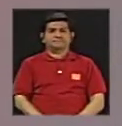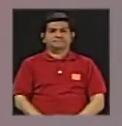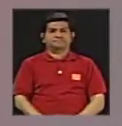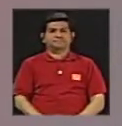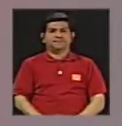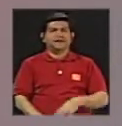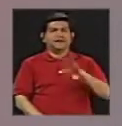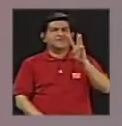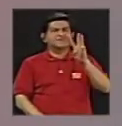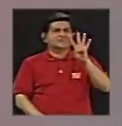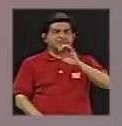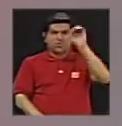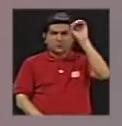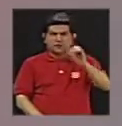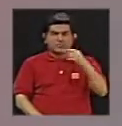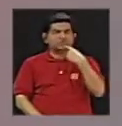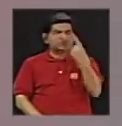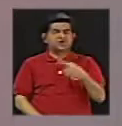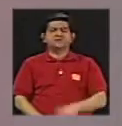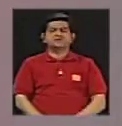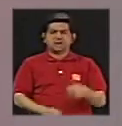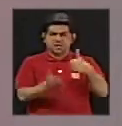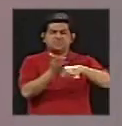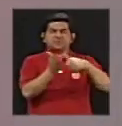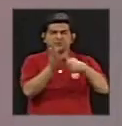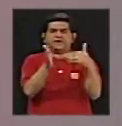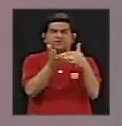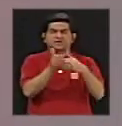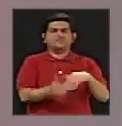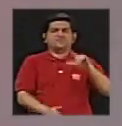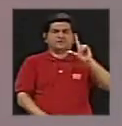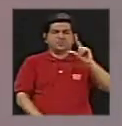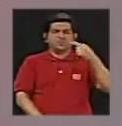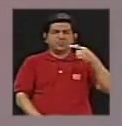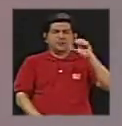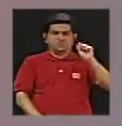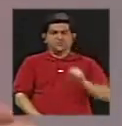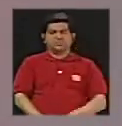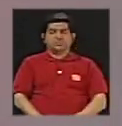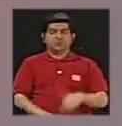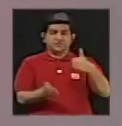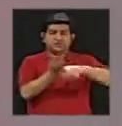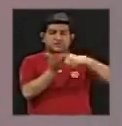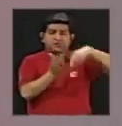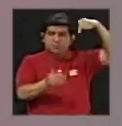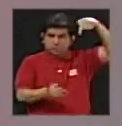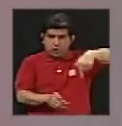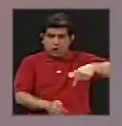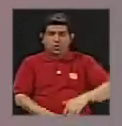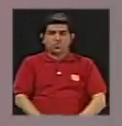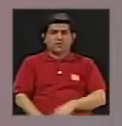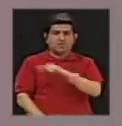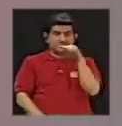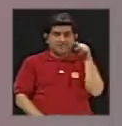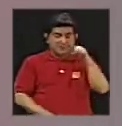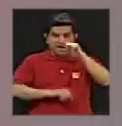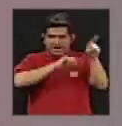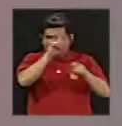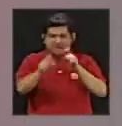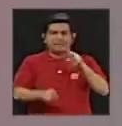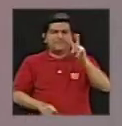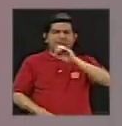un 64% dice que votaría por Luis Guillermo Solís en una segunda ronda si las elecciones fueran hoy, es decir, en la semana de la encuesta,